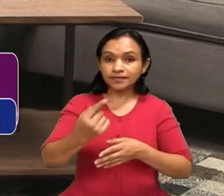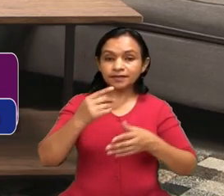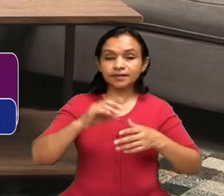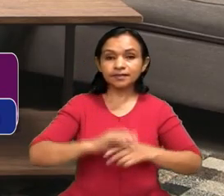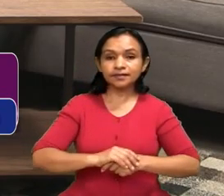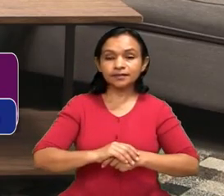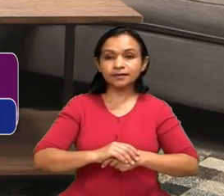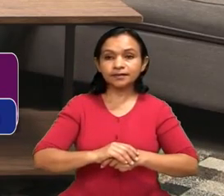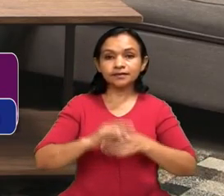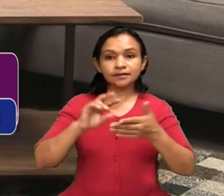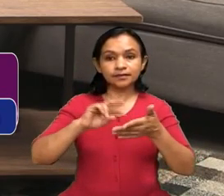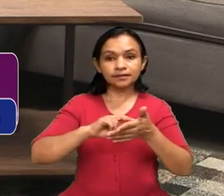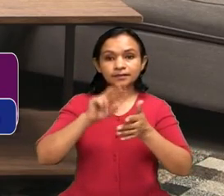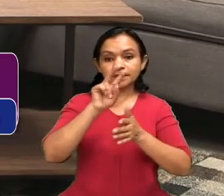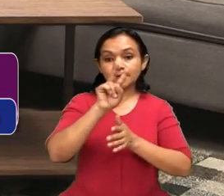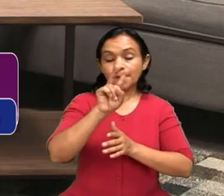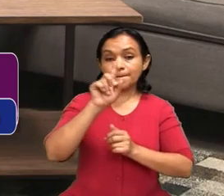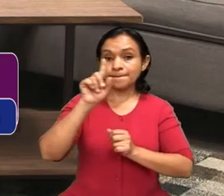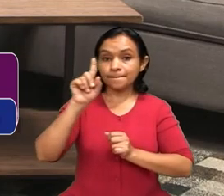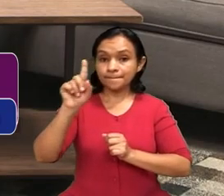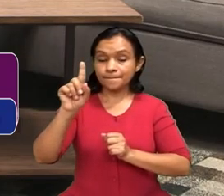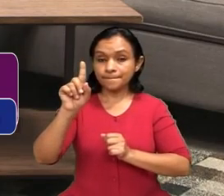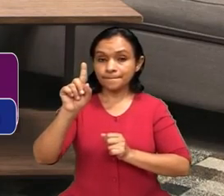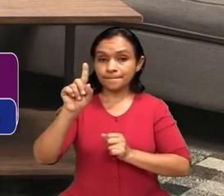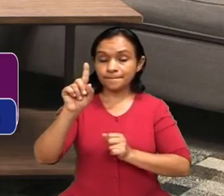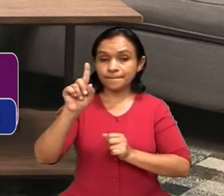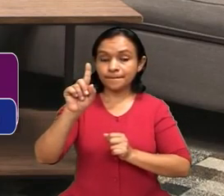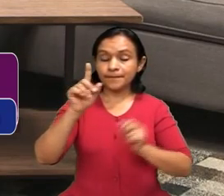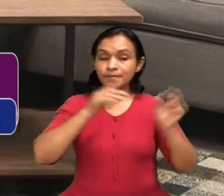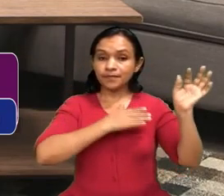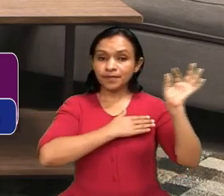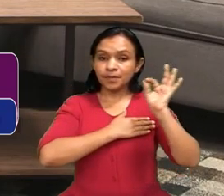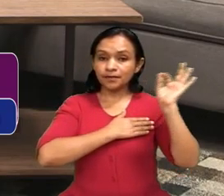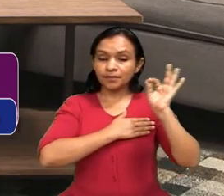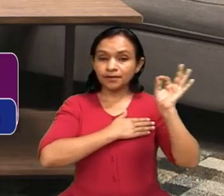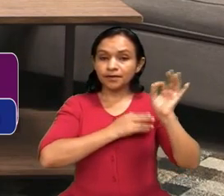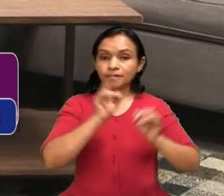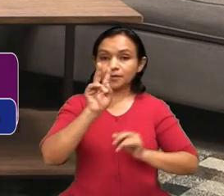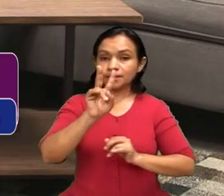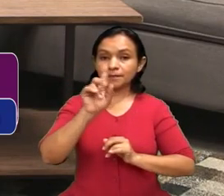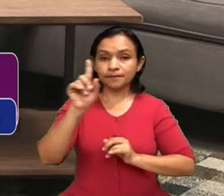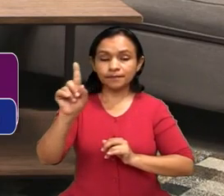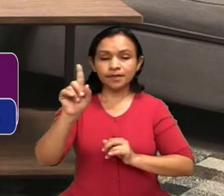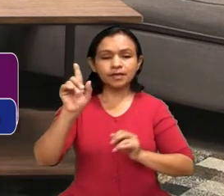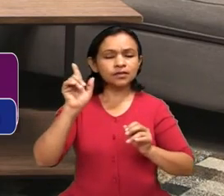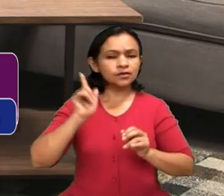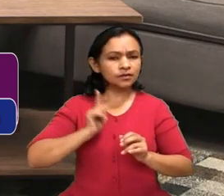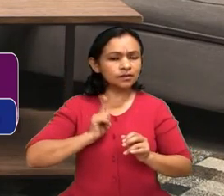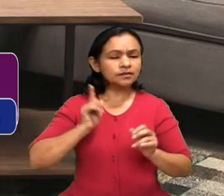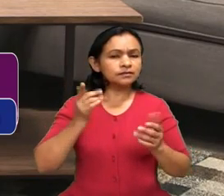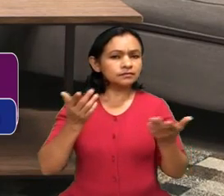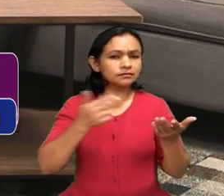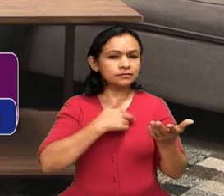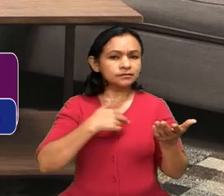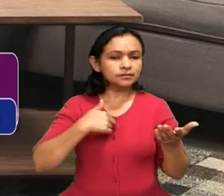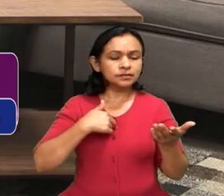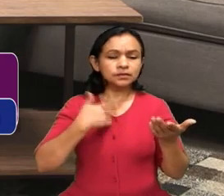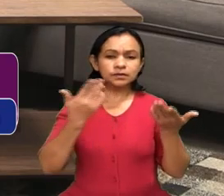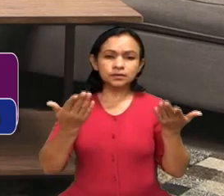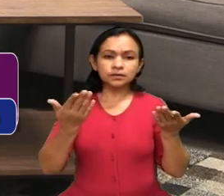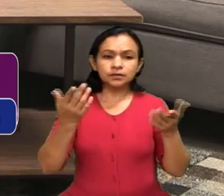Y por eso es que este 21 de febrero tiene que ser un momento